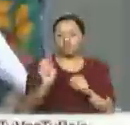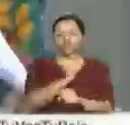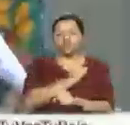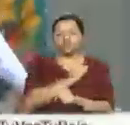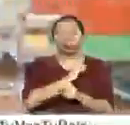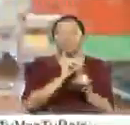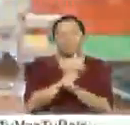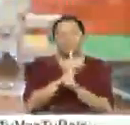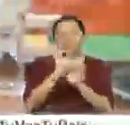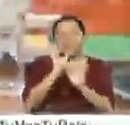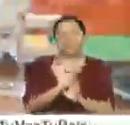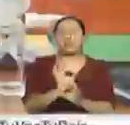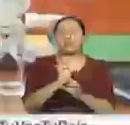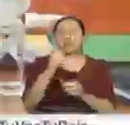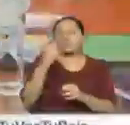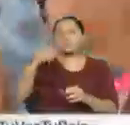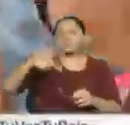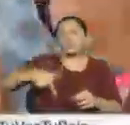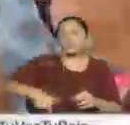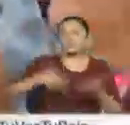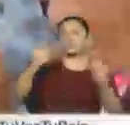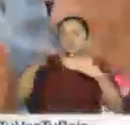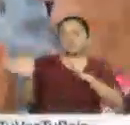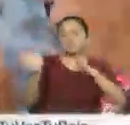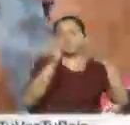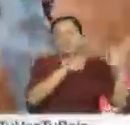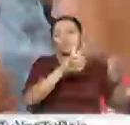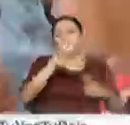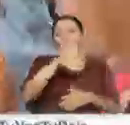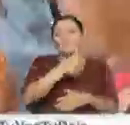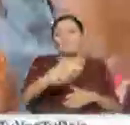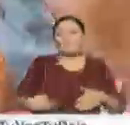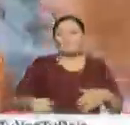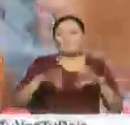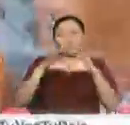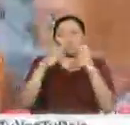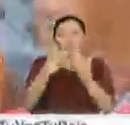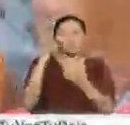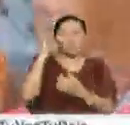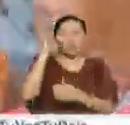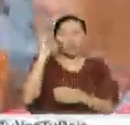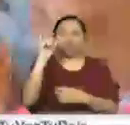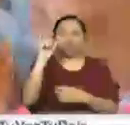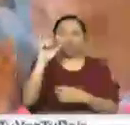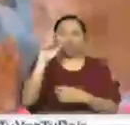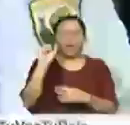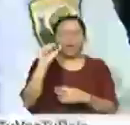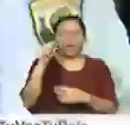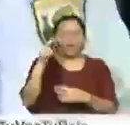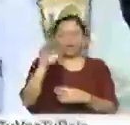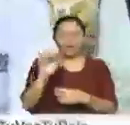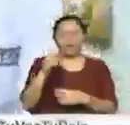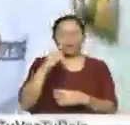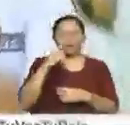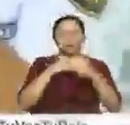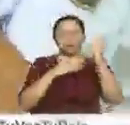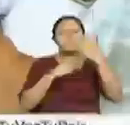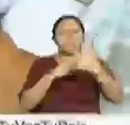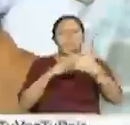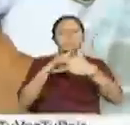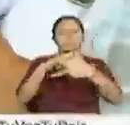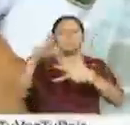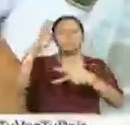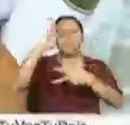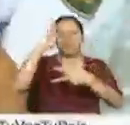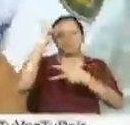hemos puesto. Por su parte, Dora Aguirre, vicepresidenta de la comisión, también aclaró que no se tratará de una tercera fuerza del orden,